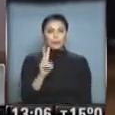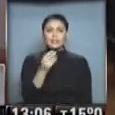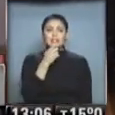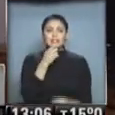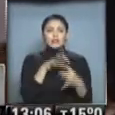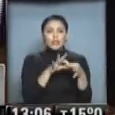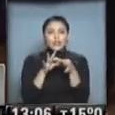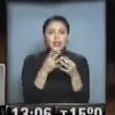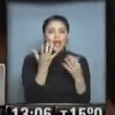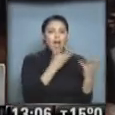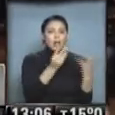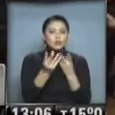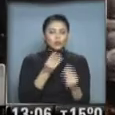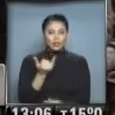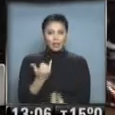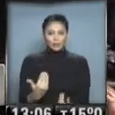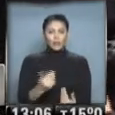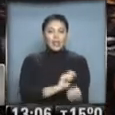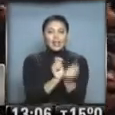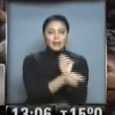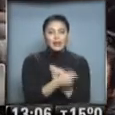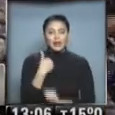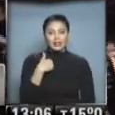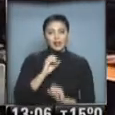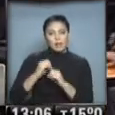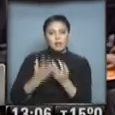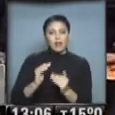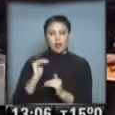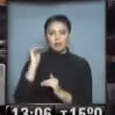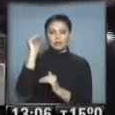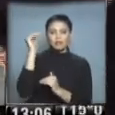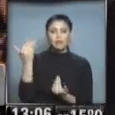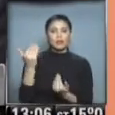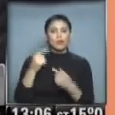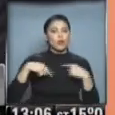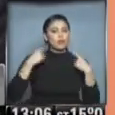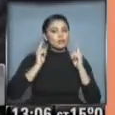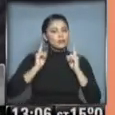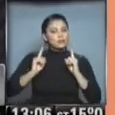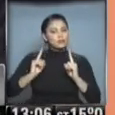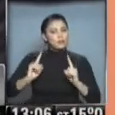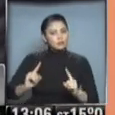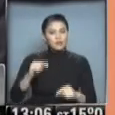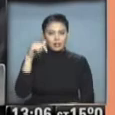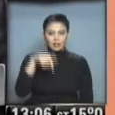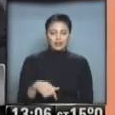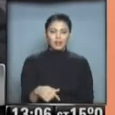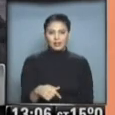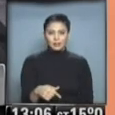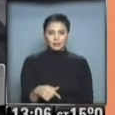solidarios se iba a poder transformando la argentina por eso seguimos estando acá porque creemos